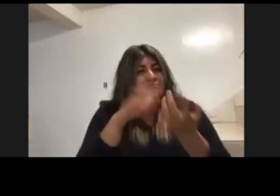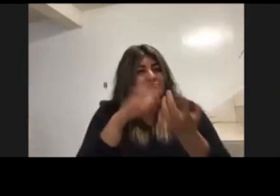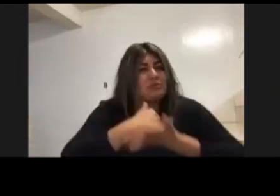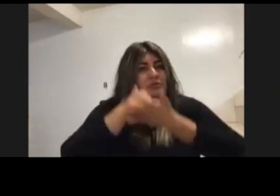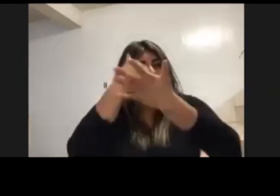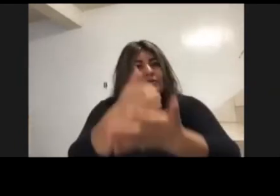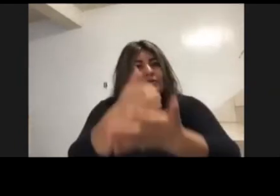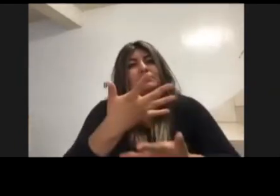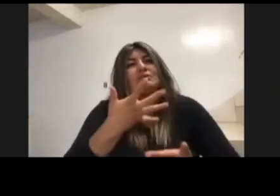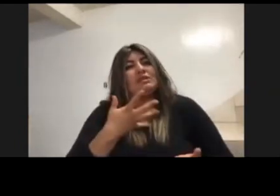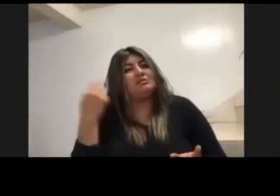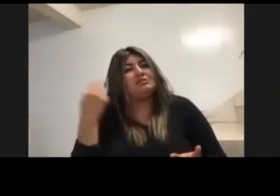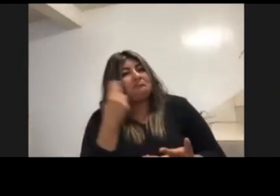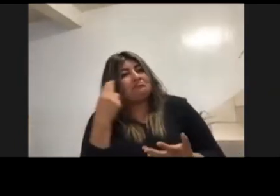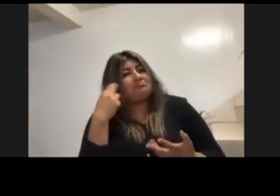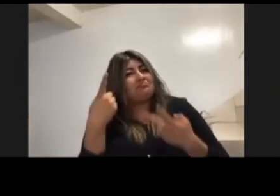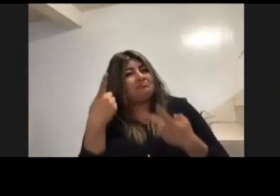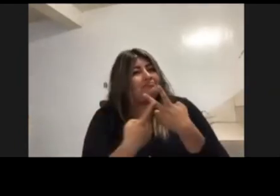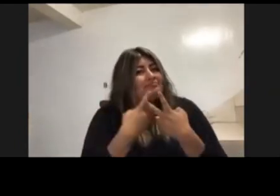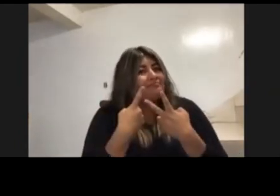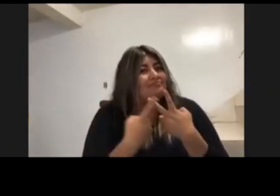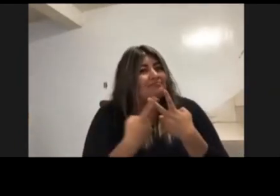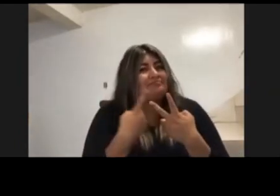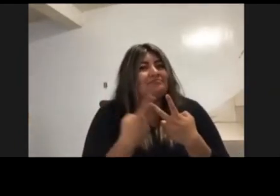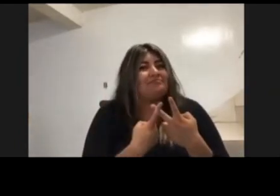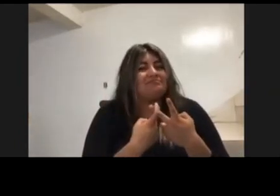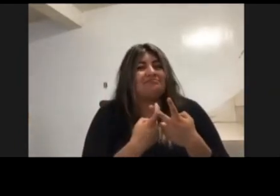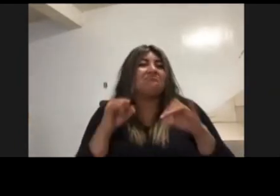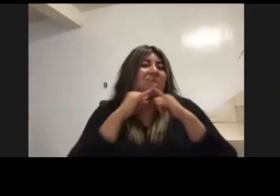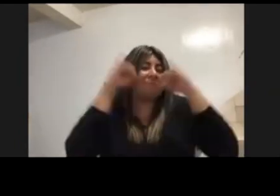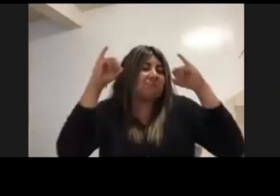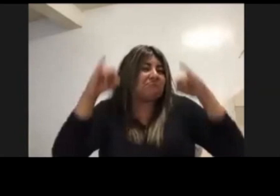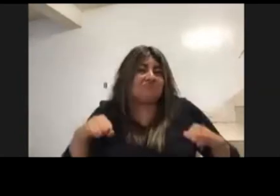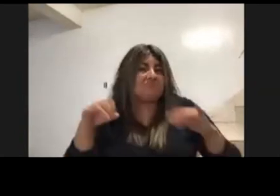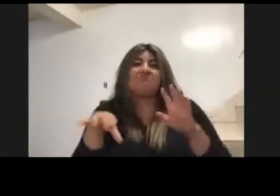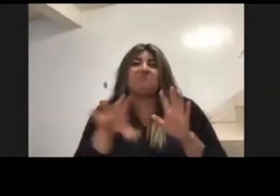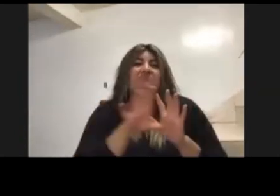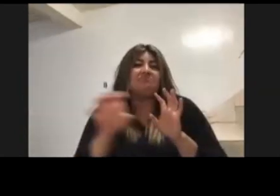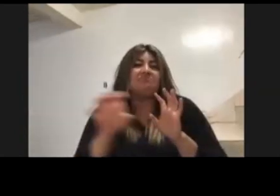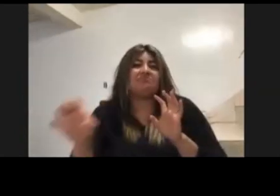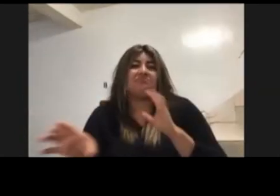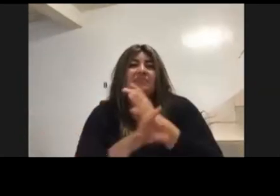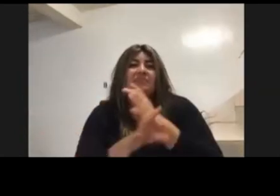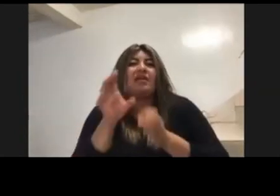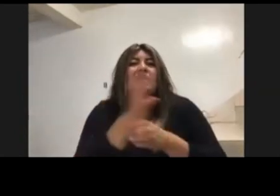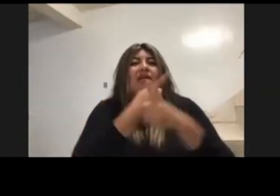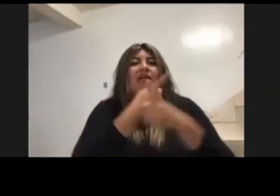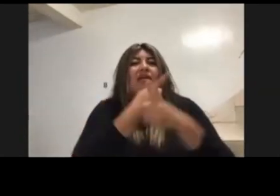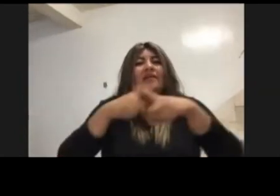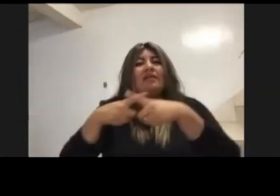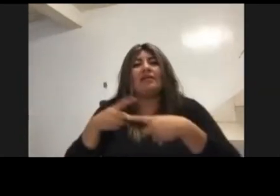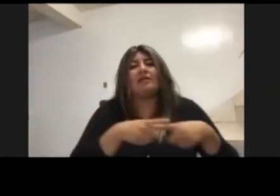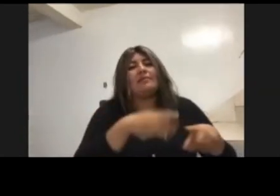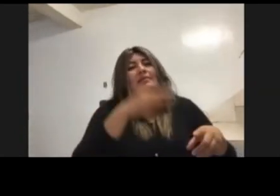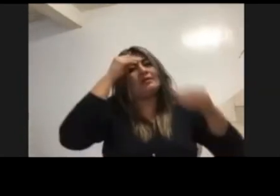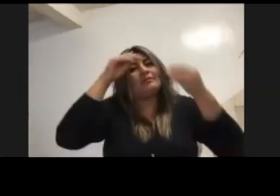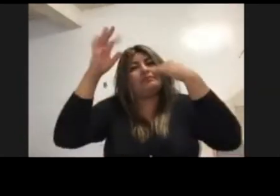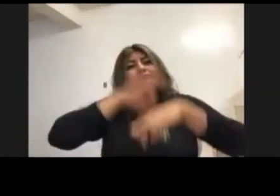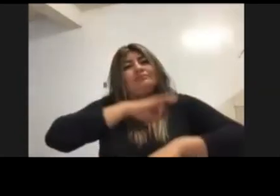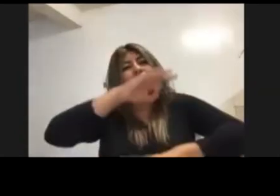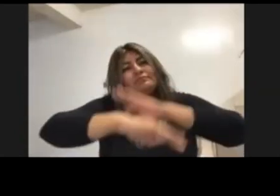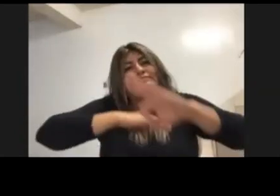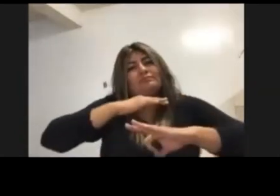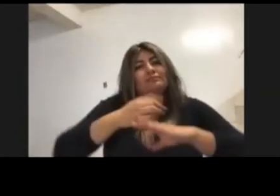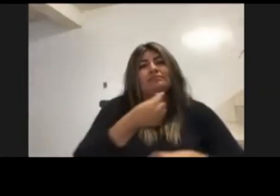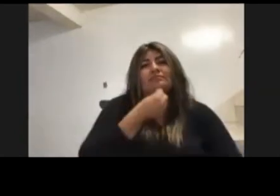tener manejando ilustraciones, mapas, etcétera, para dar los aprendizajes fundamentales del